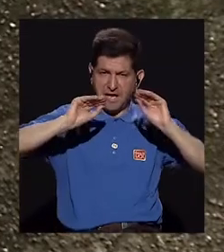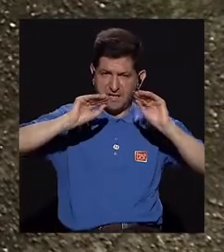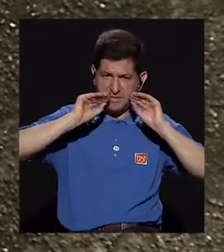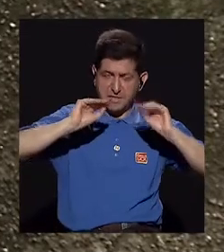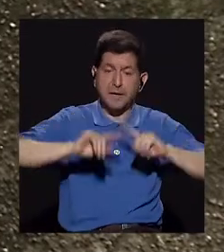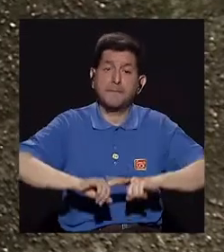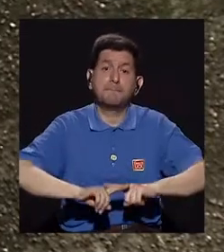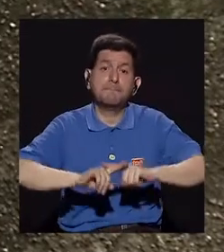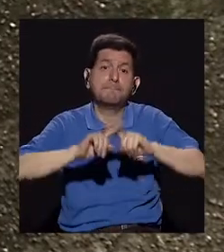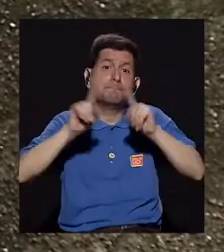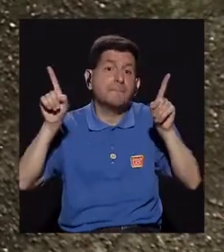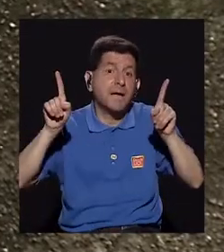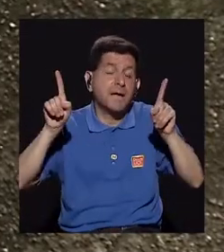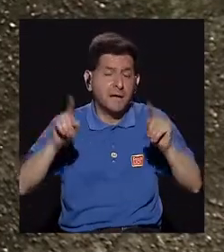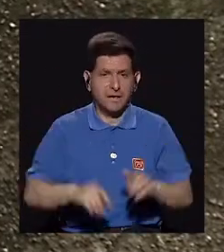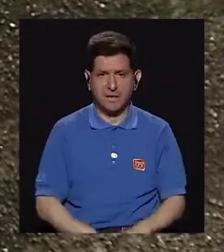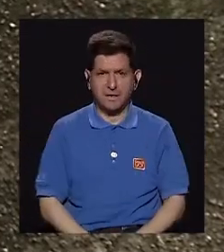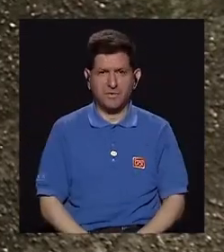académico,